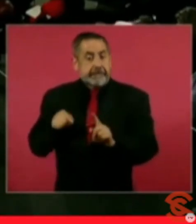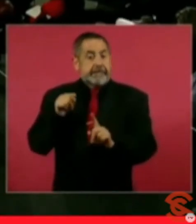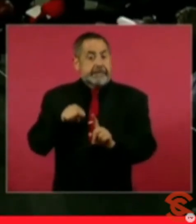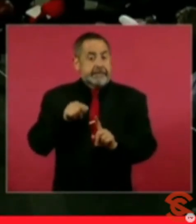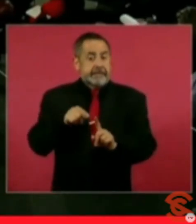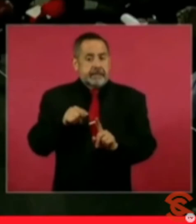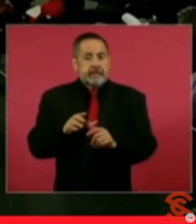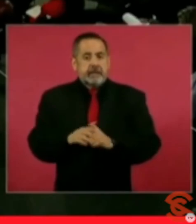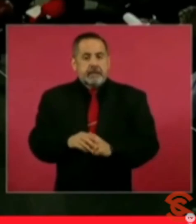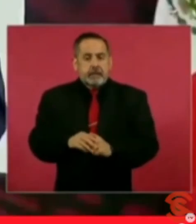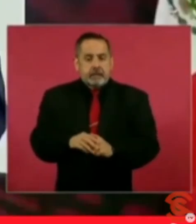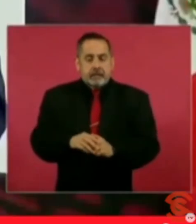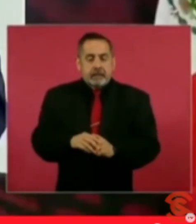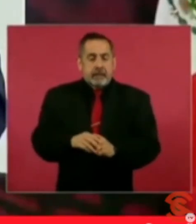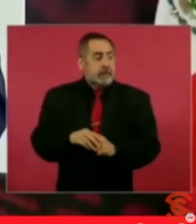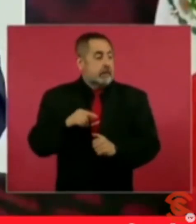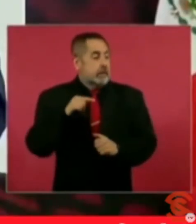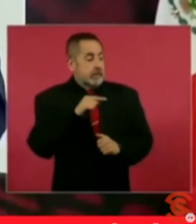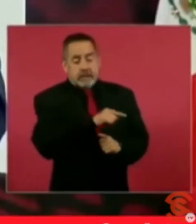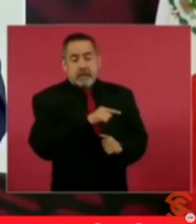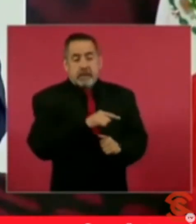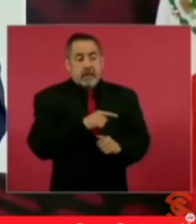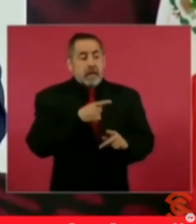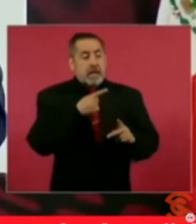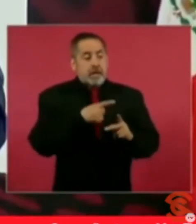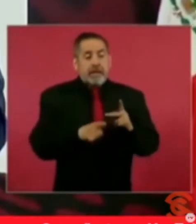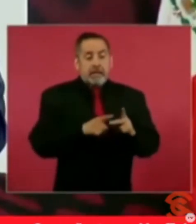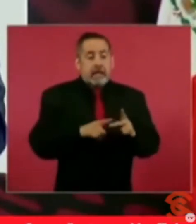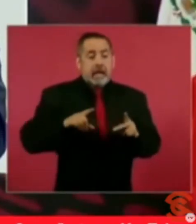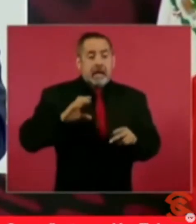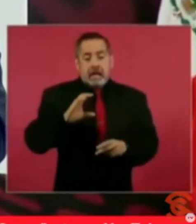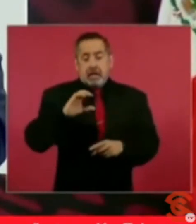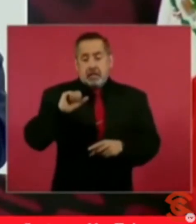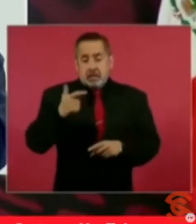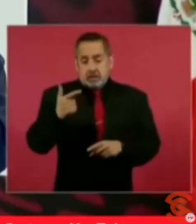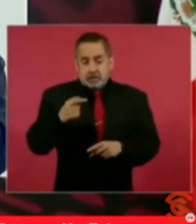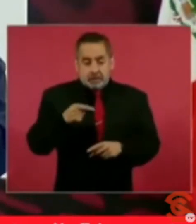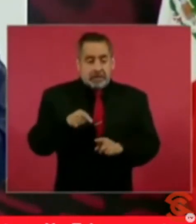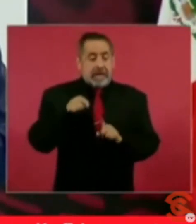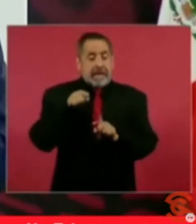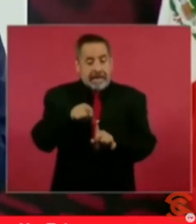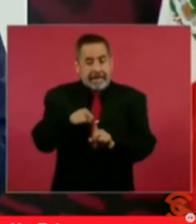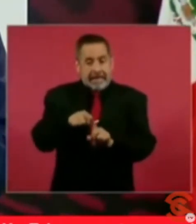entra Salinas al gobierno y es director del CISEN.